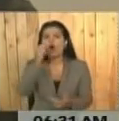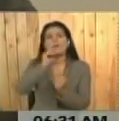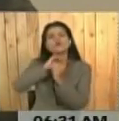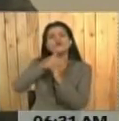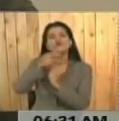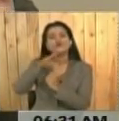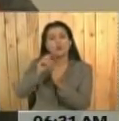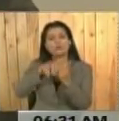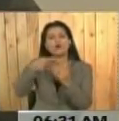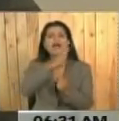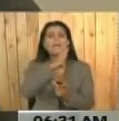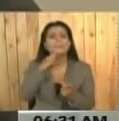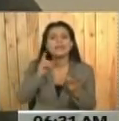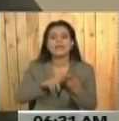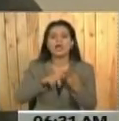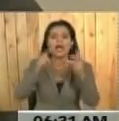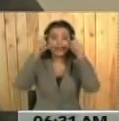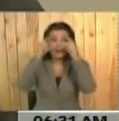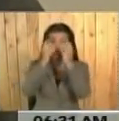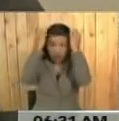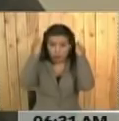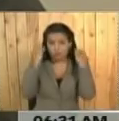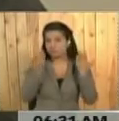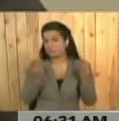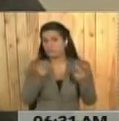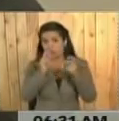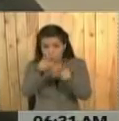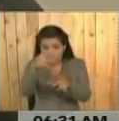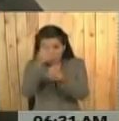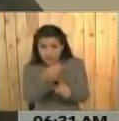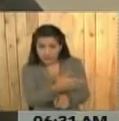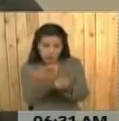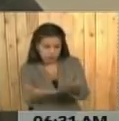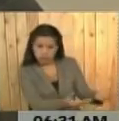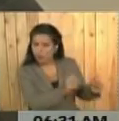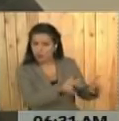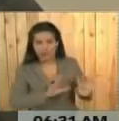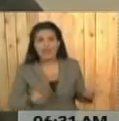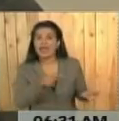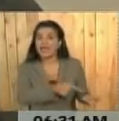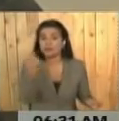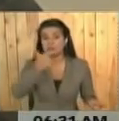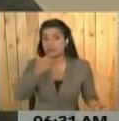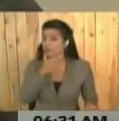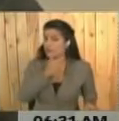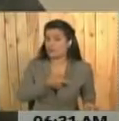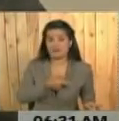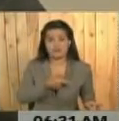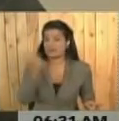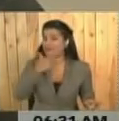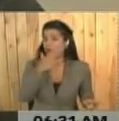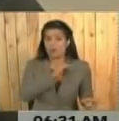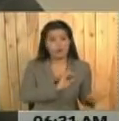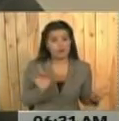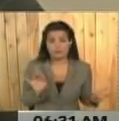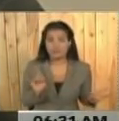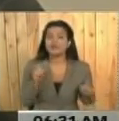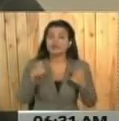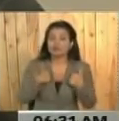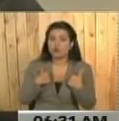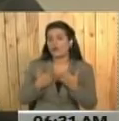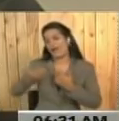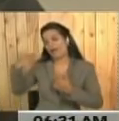lo que diga capril lo que diga Ramón aluc ellos jamás y nunca han asumido responsabilidades Nosotros le vamos a decir lo mismo que le